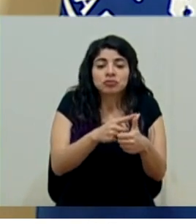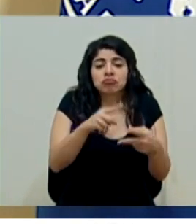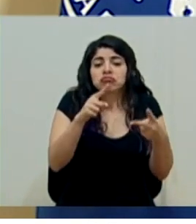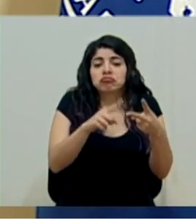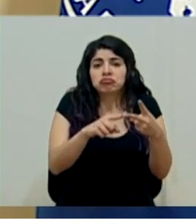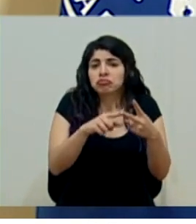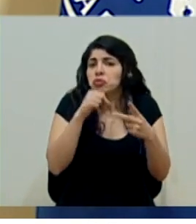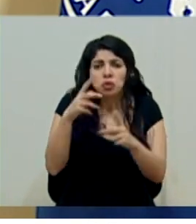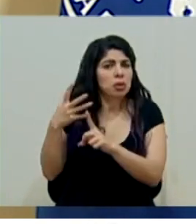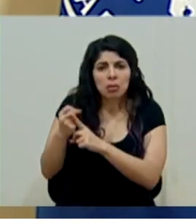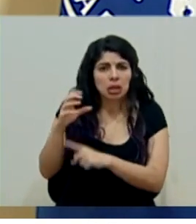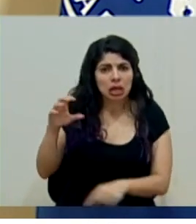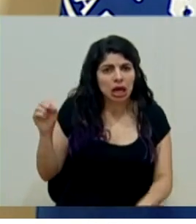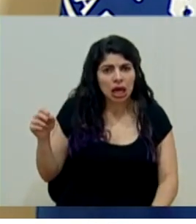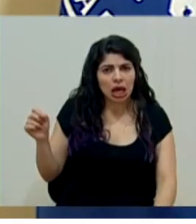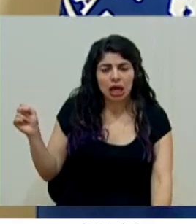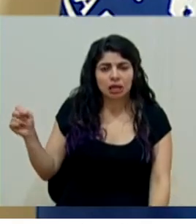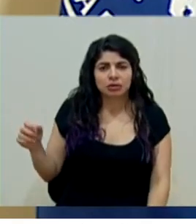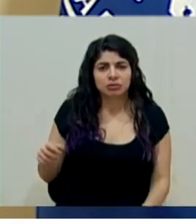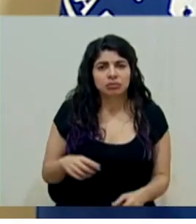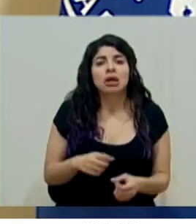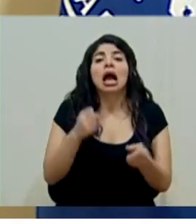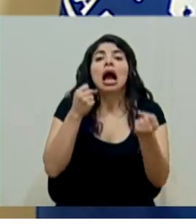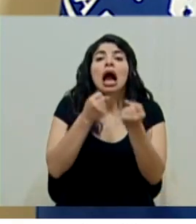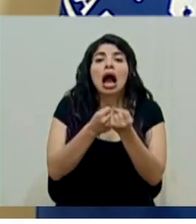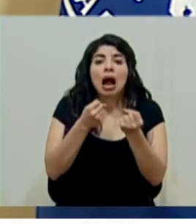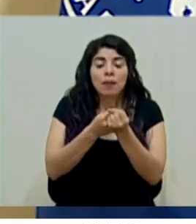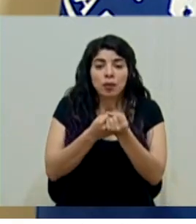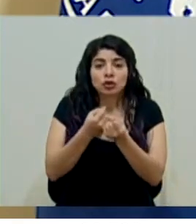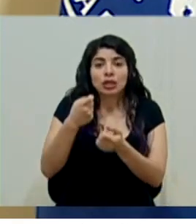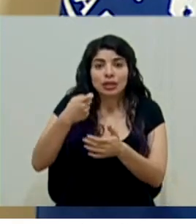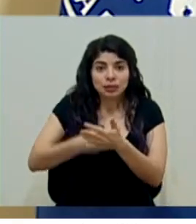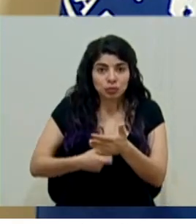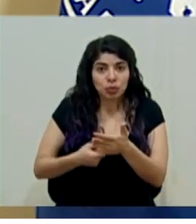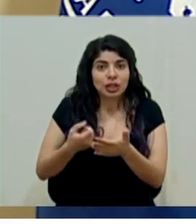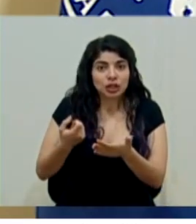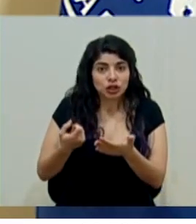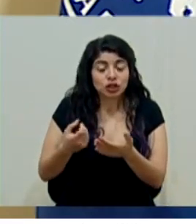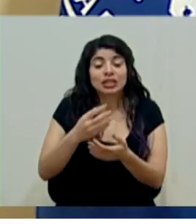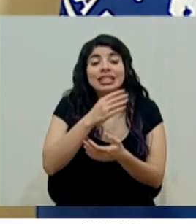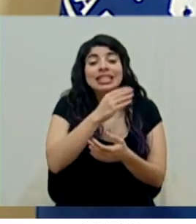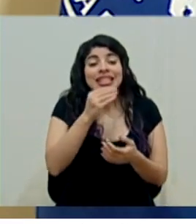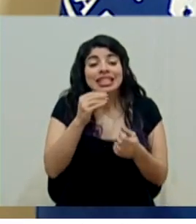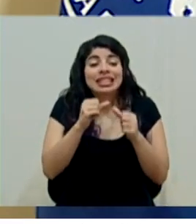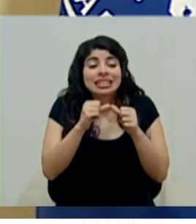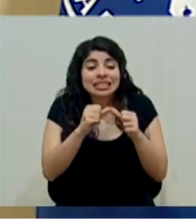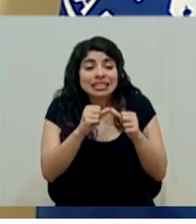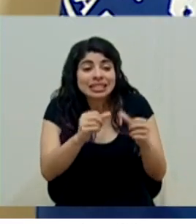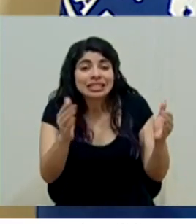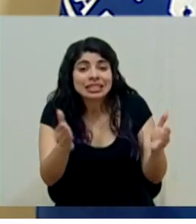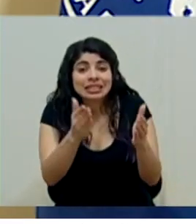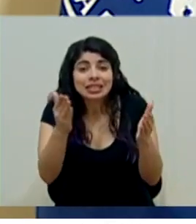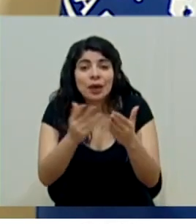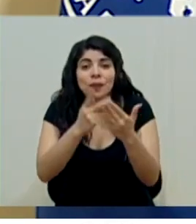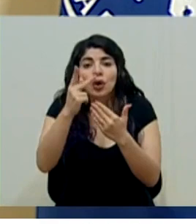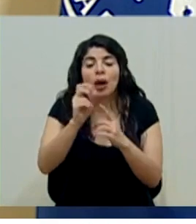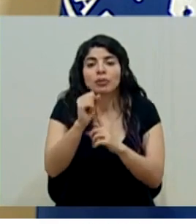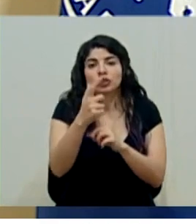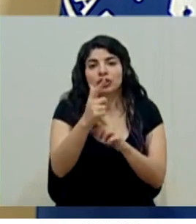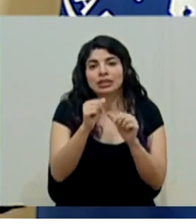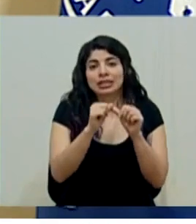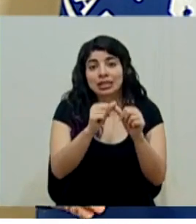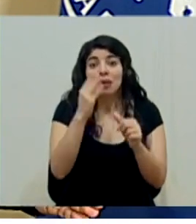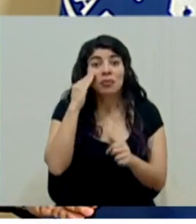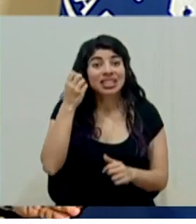No afectamos la caja. Apoyamos al Fisco Nacional y sostenemos los programas sociales. ¿Por